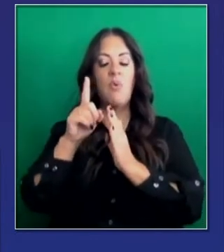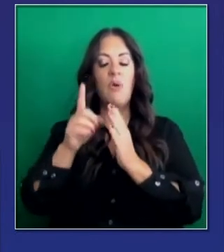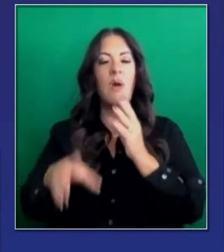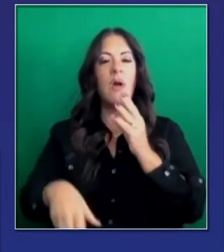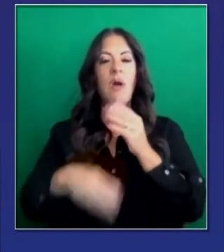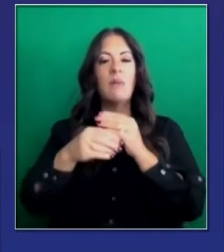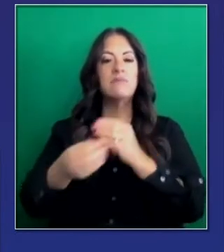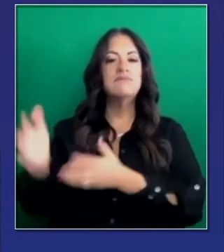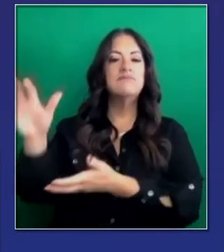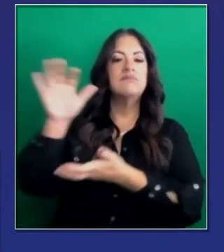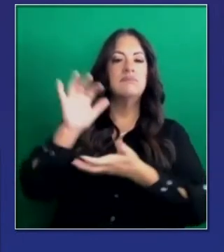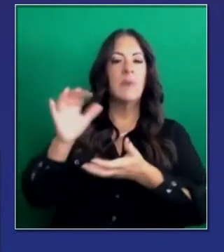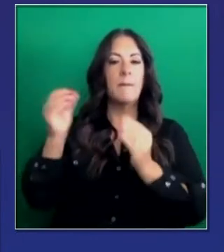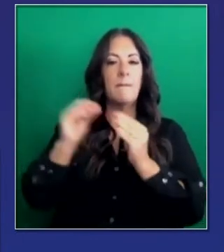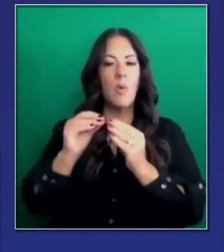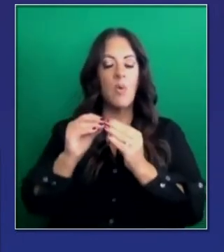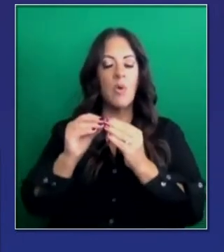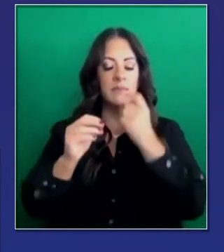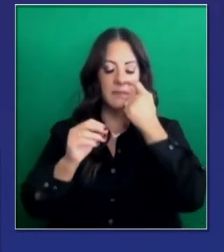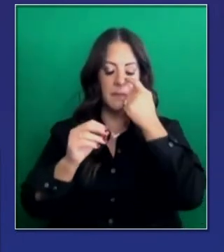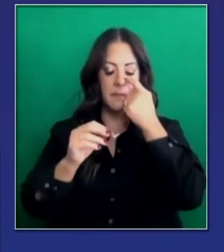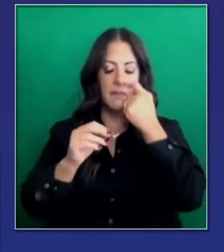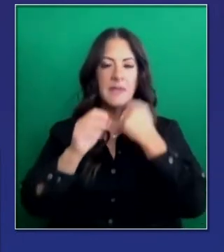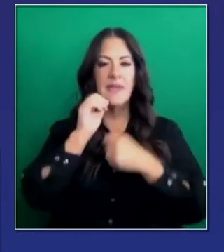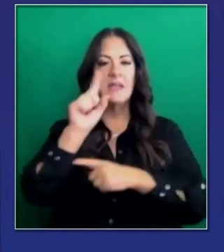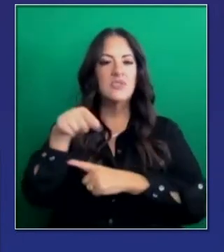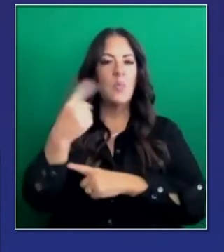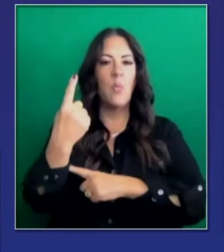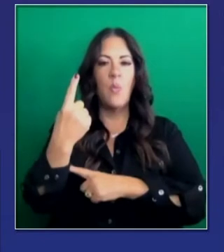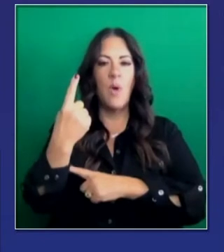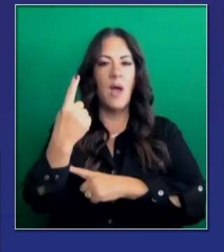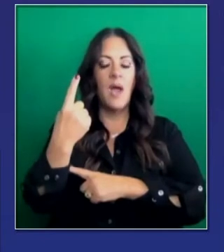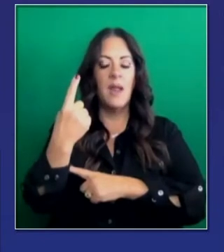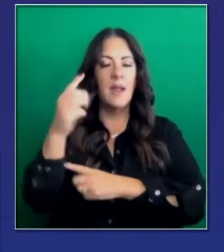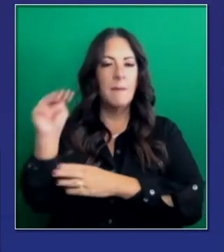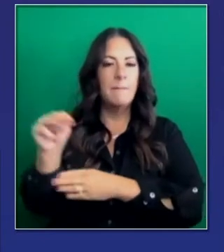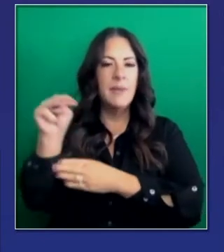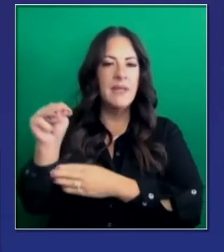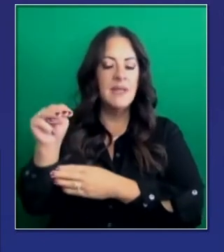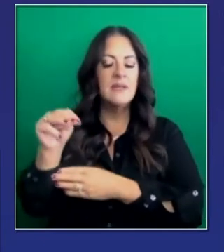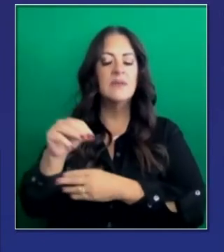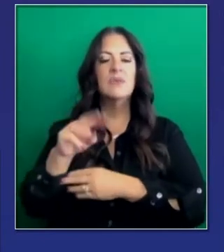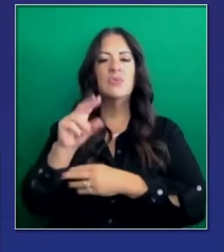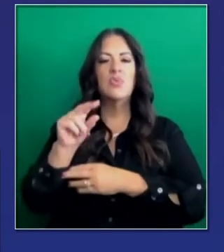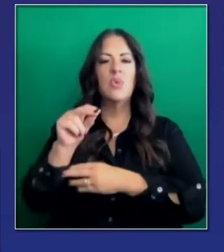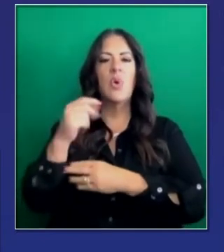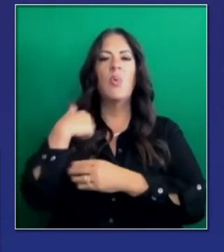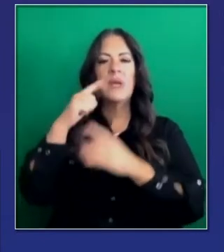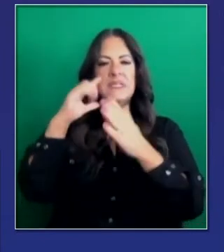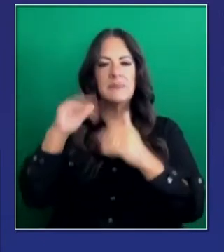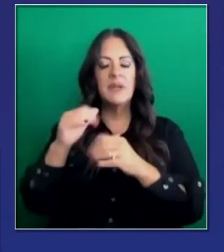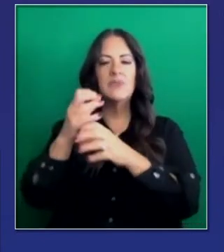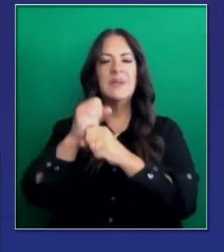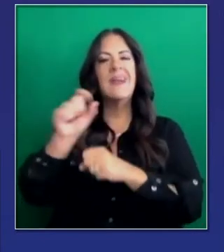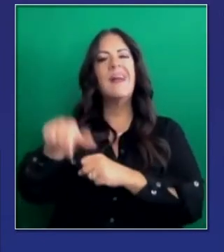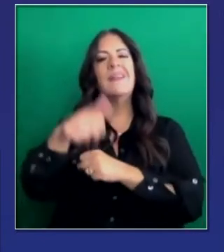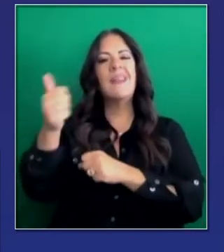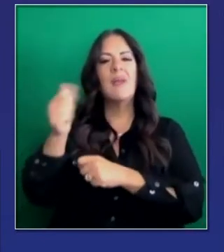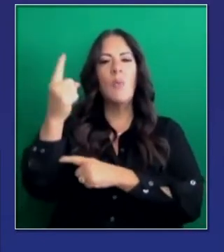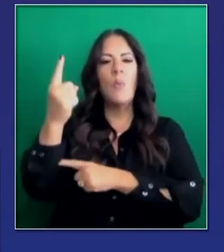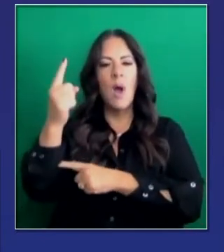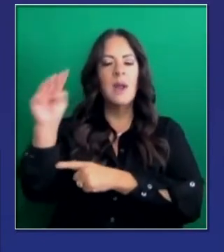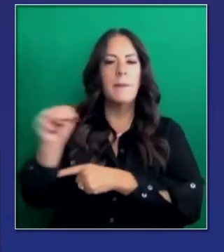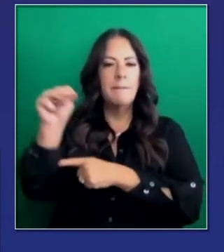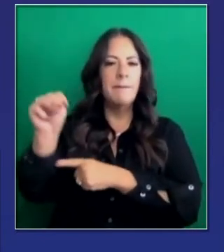esto es no no es llegar al millón sino un millón más por encima de las vacunas que ya sean administradas